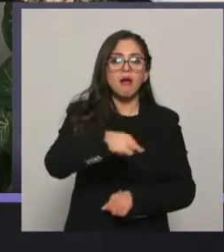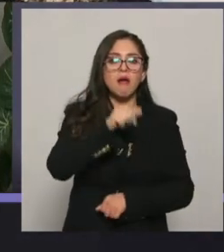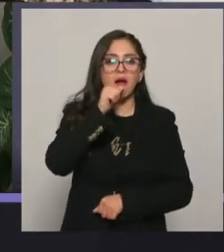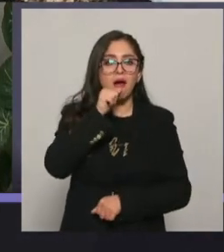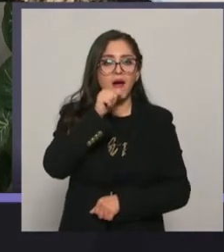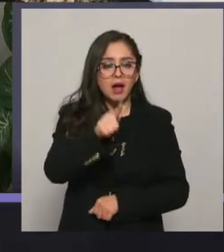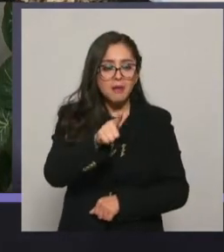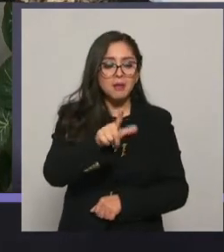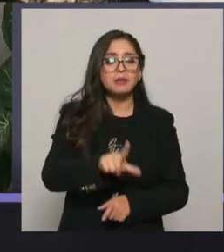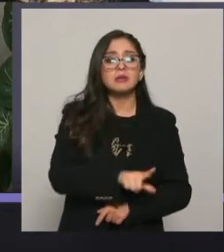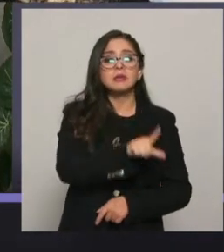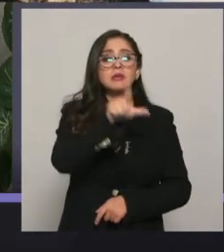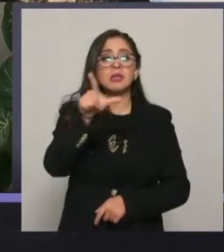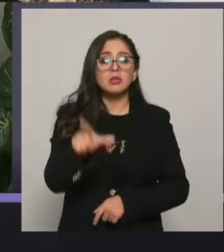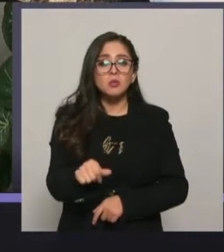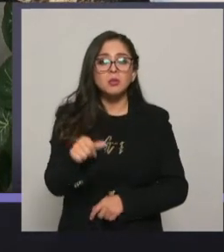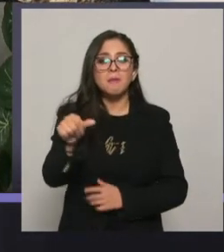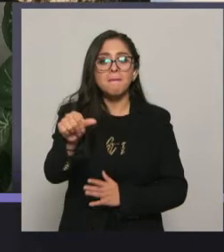entrado octubre,